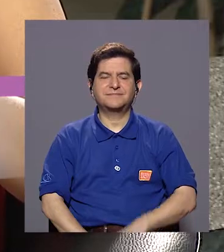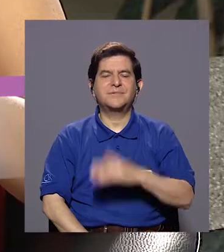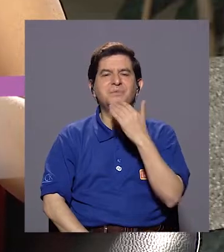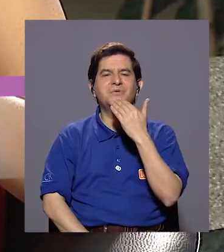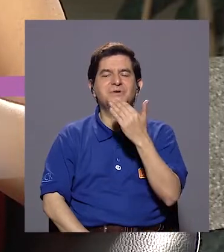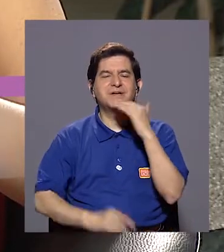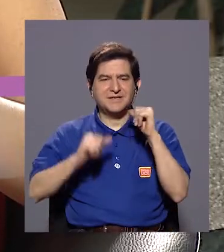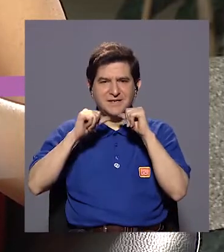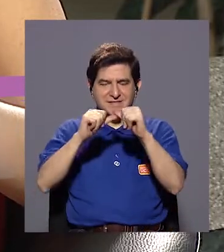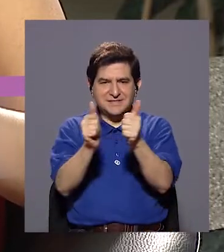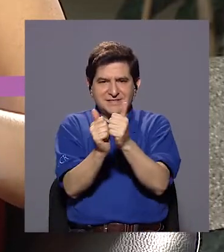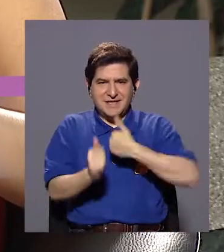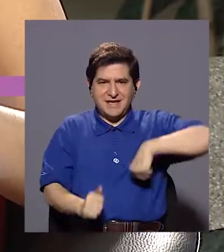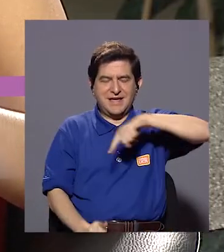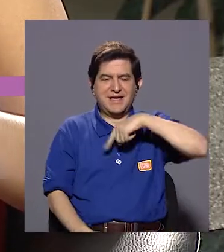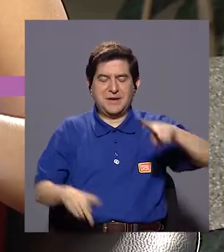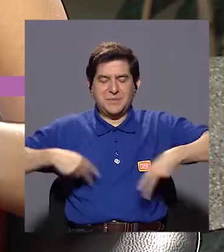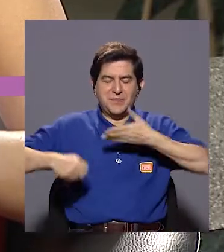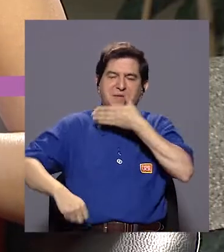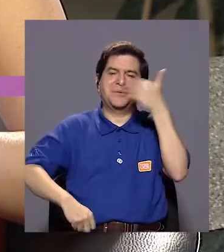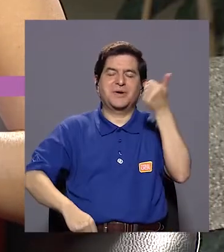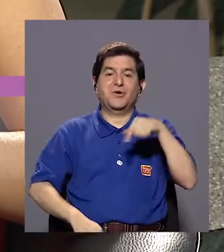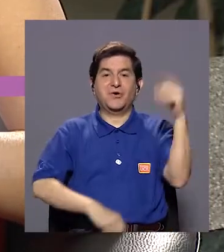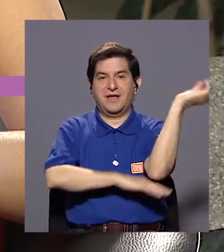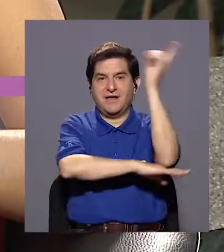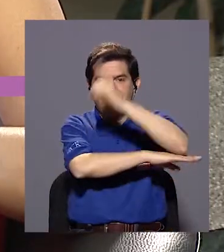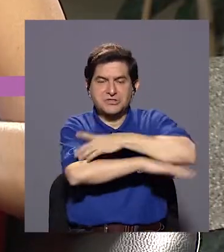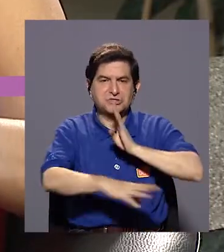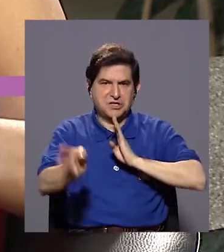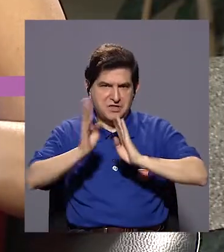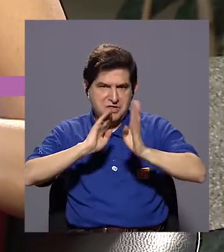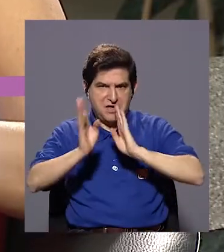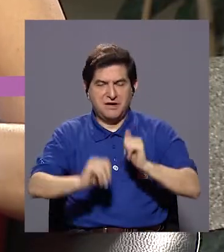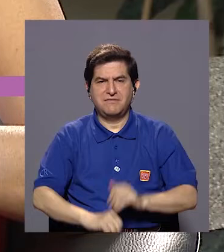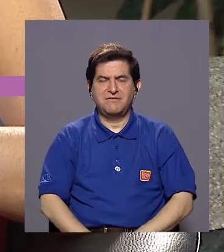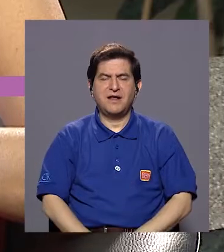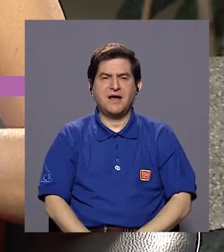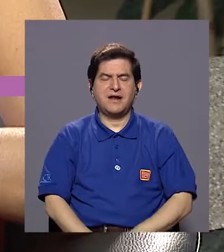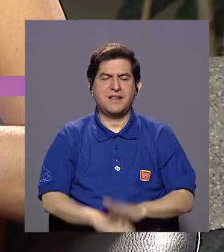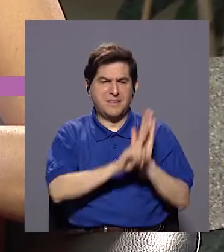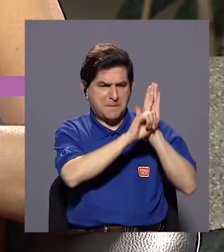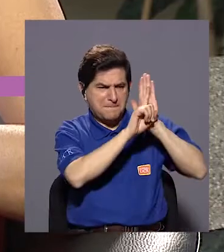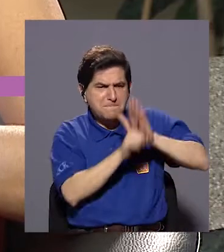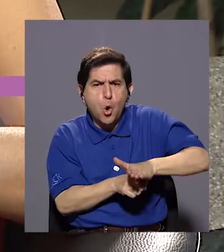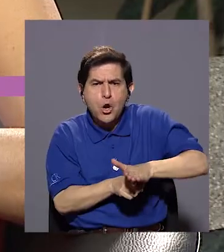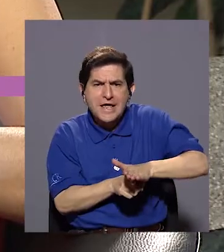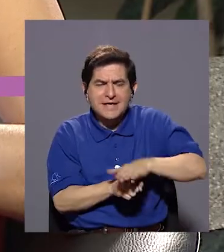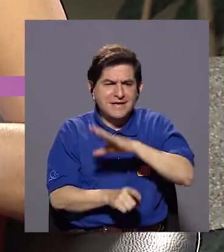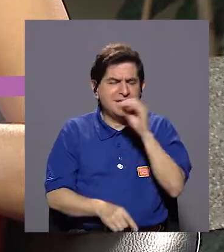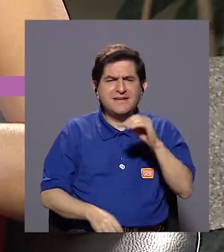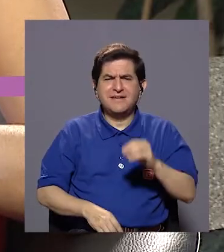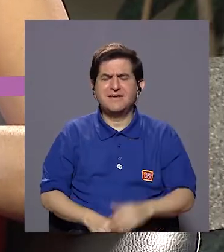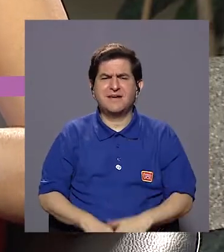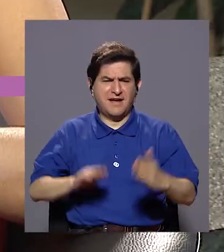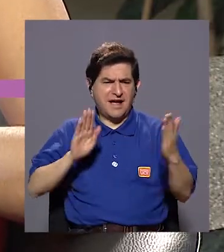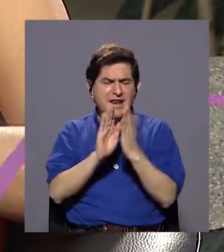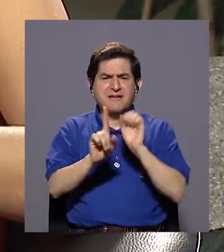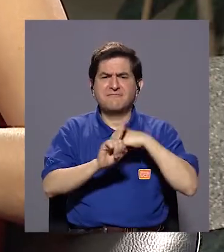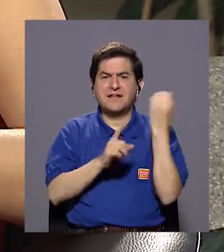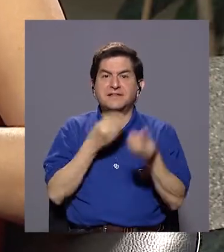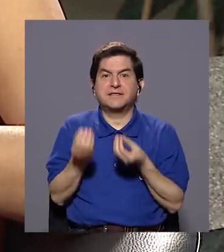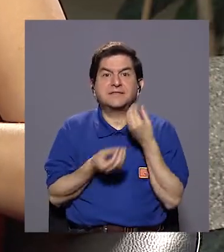Gracias por continuar con nosotros en Vivir Mejor. El día de hoy conversando acerca del bullying y qué hacer frente a esta